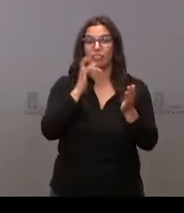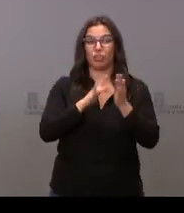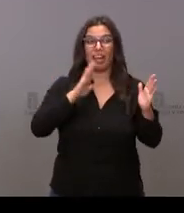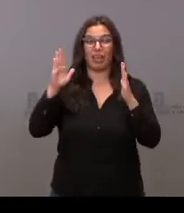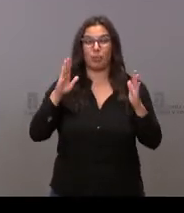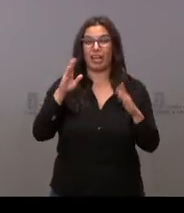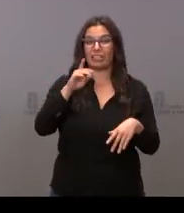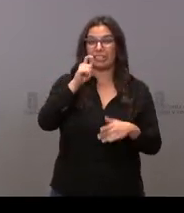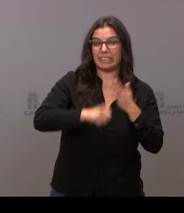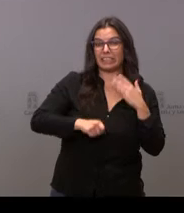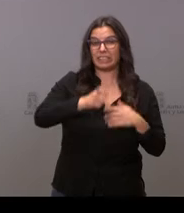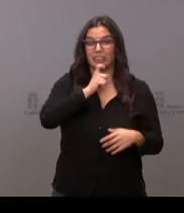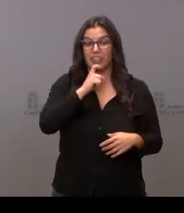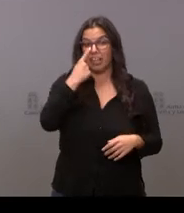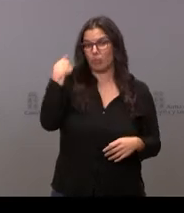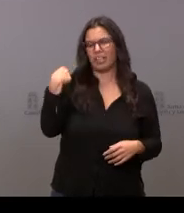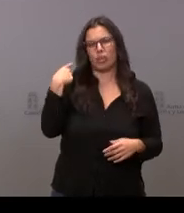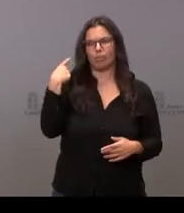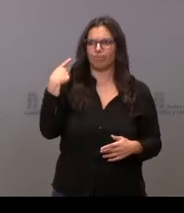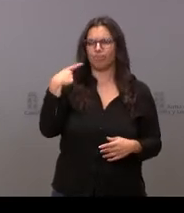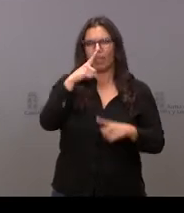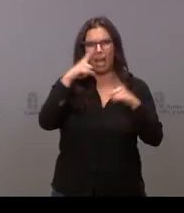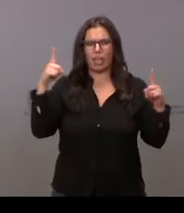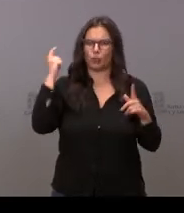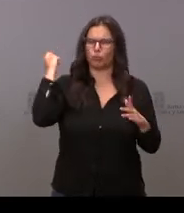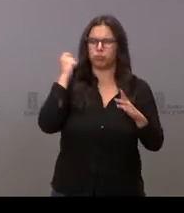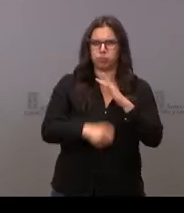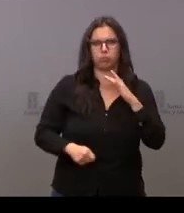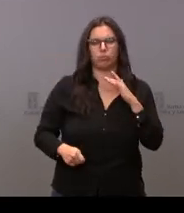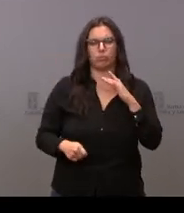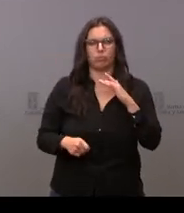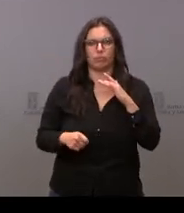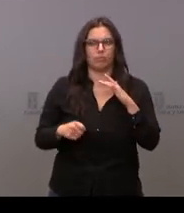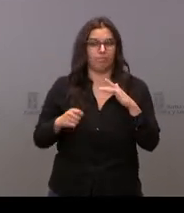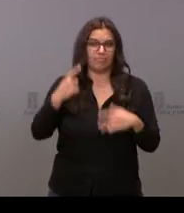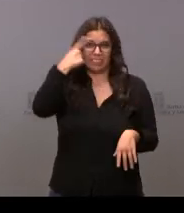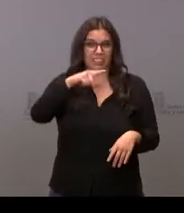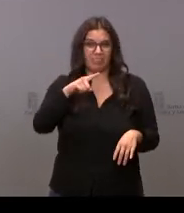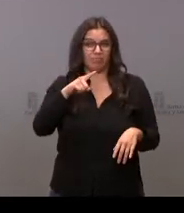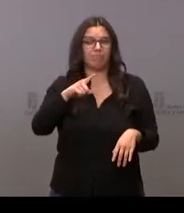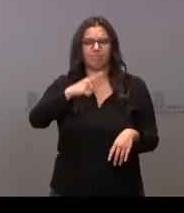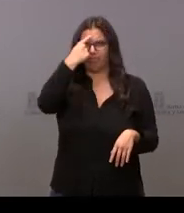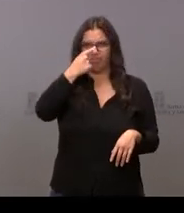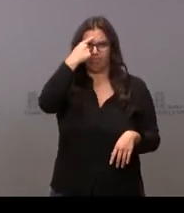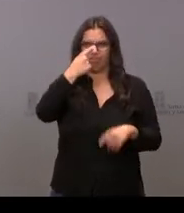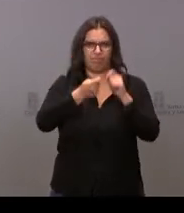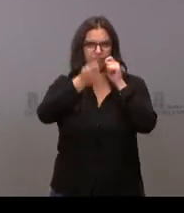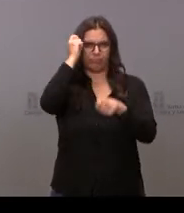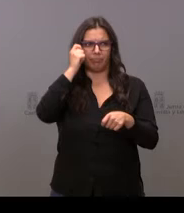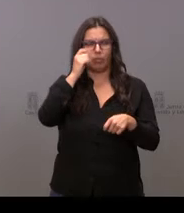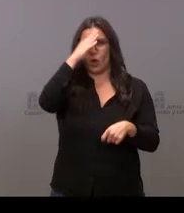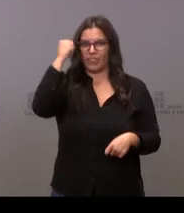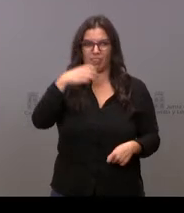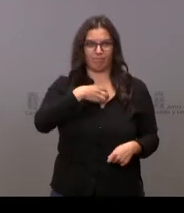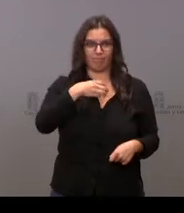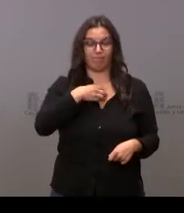el 2020 fue un año durísimo lo sabemos sí lo recordamos no debemos perder esa memoria y